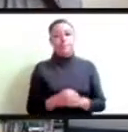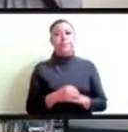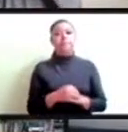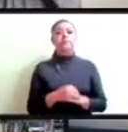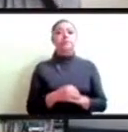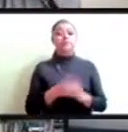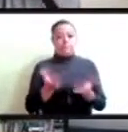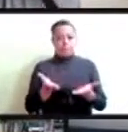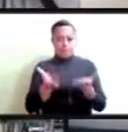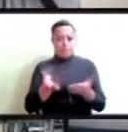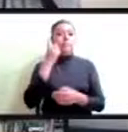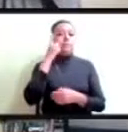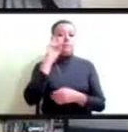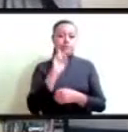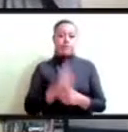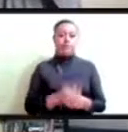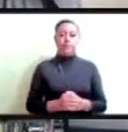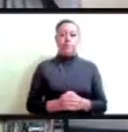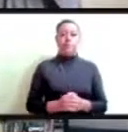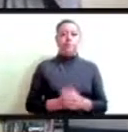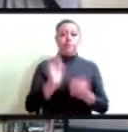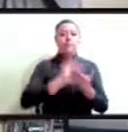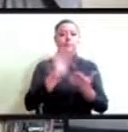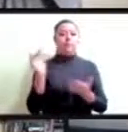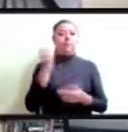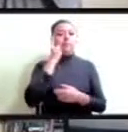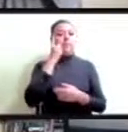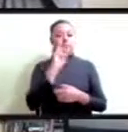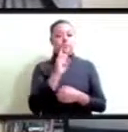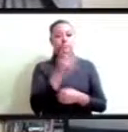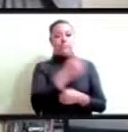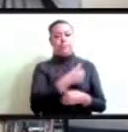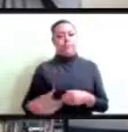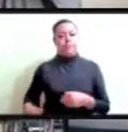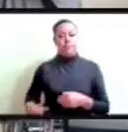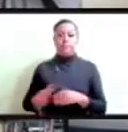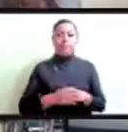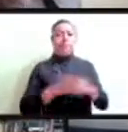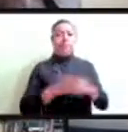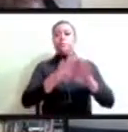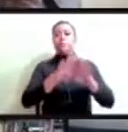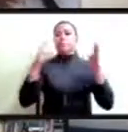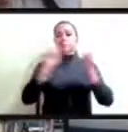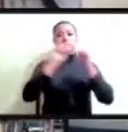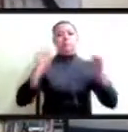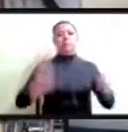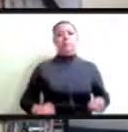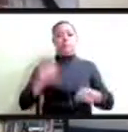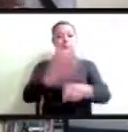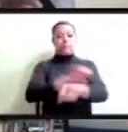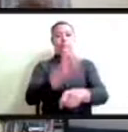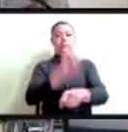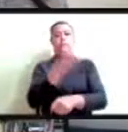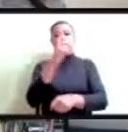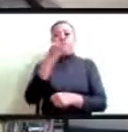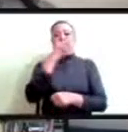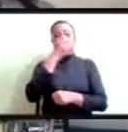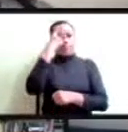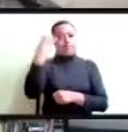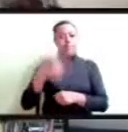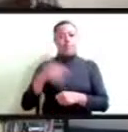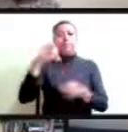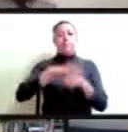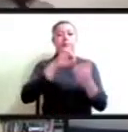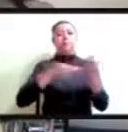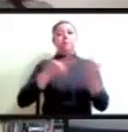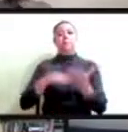diputada. Gracias, diputada presidenta. Ábrase el sistema electrónico hasta por un minuto con la finalidad de recoger la